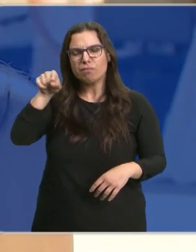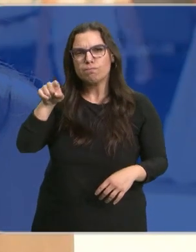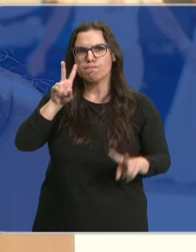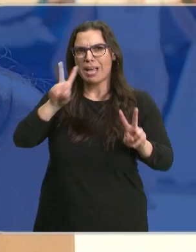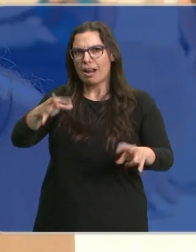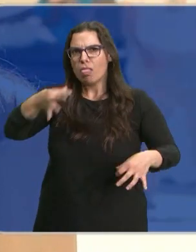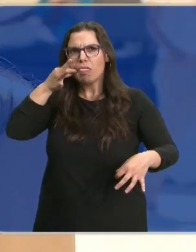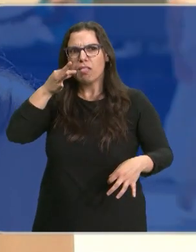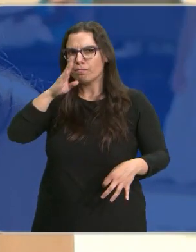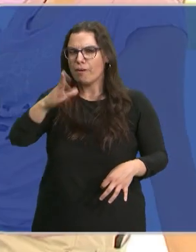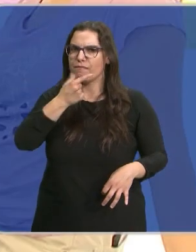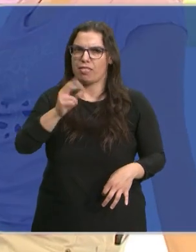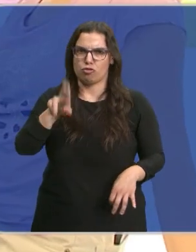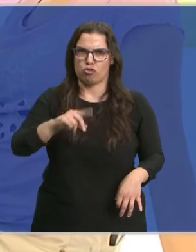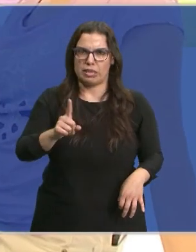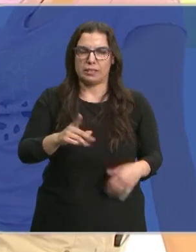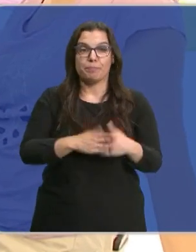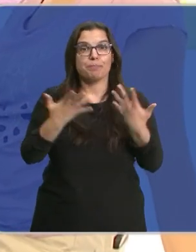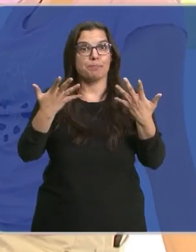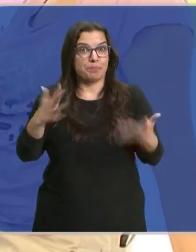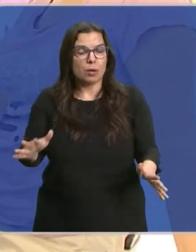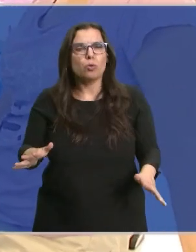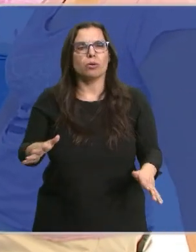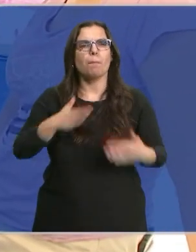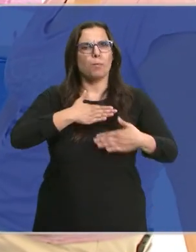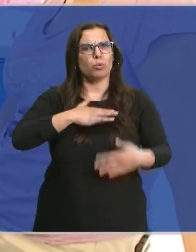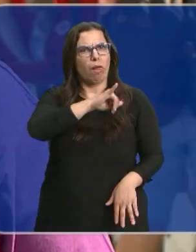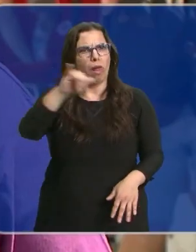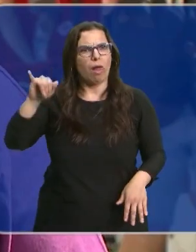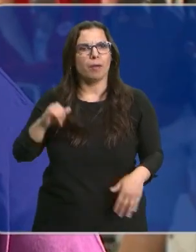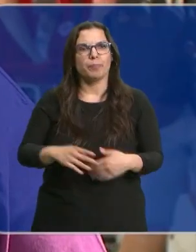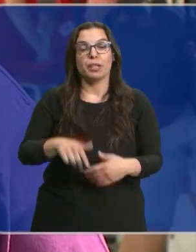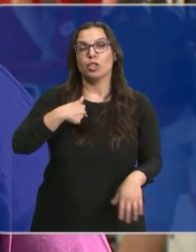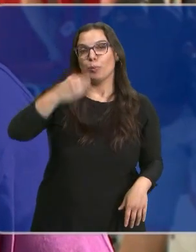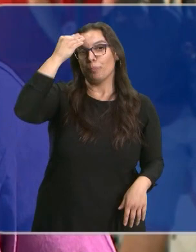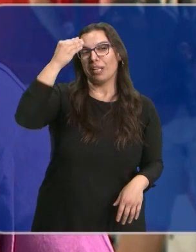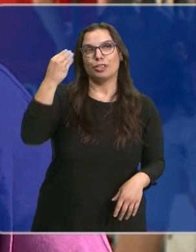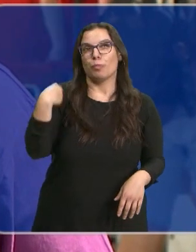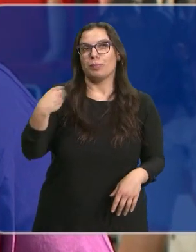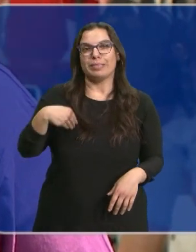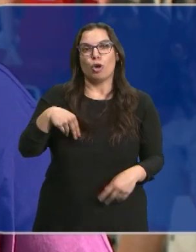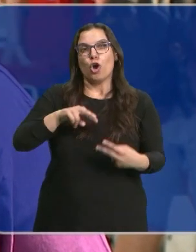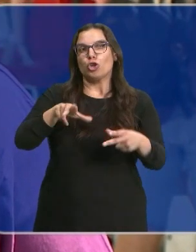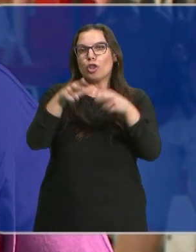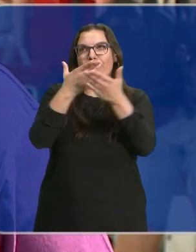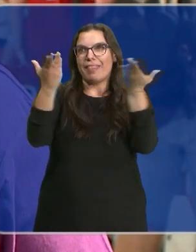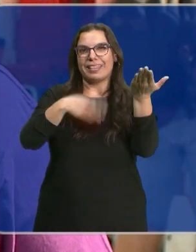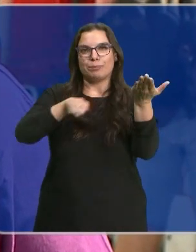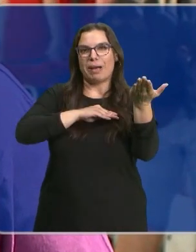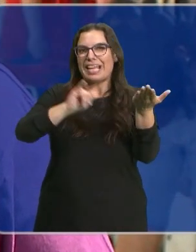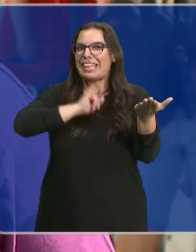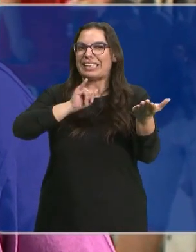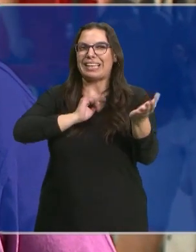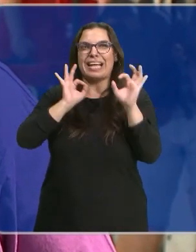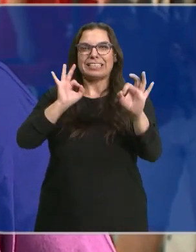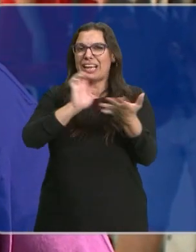es fácil. A pesar de ello no faltan voluntarios. Yo creo que está en el ADN de la sociedad española y concretamente